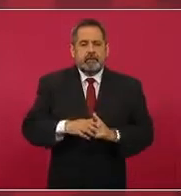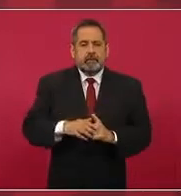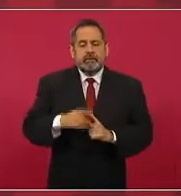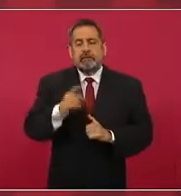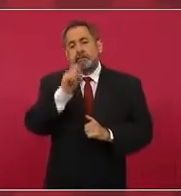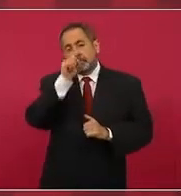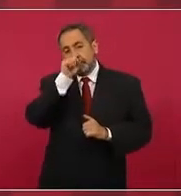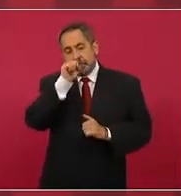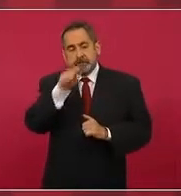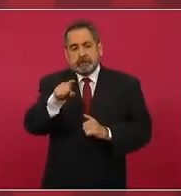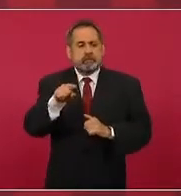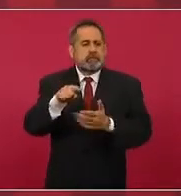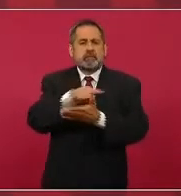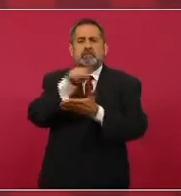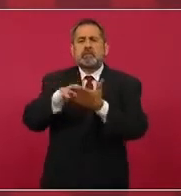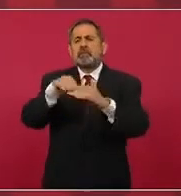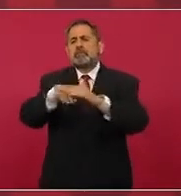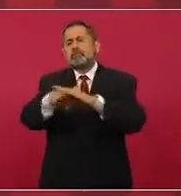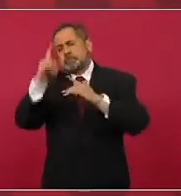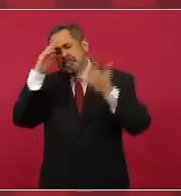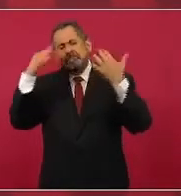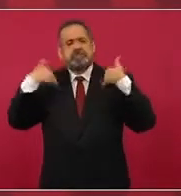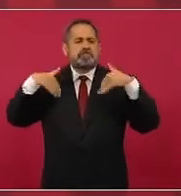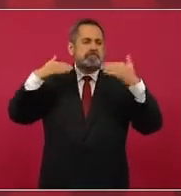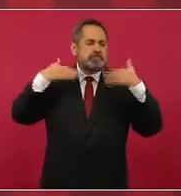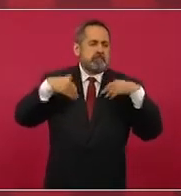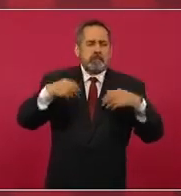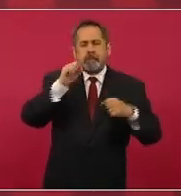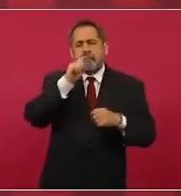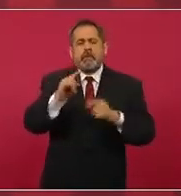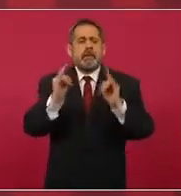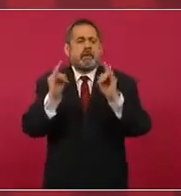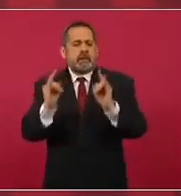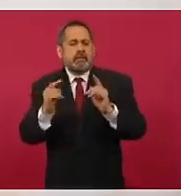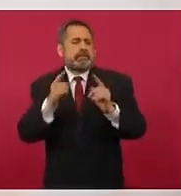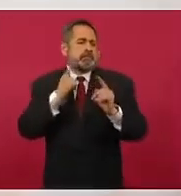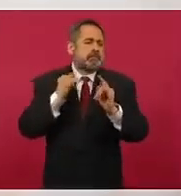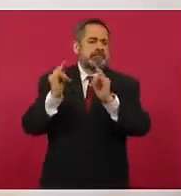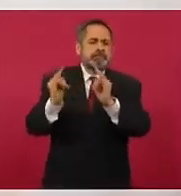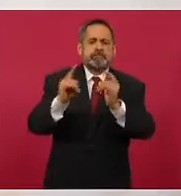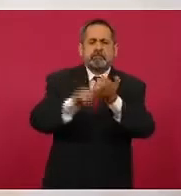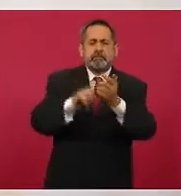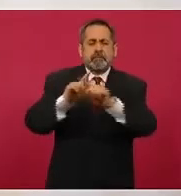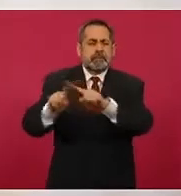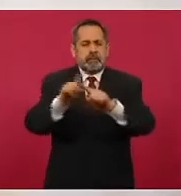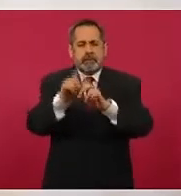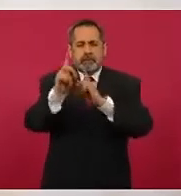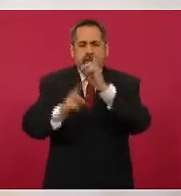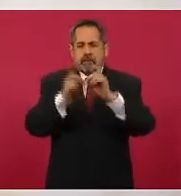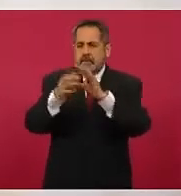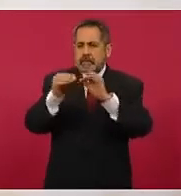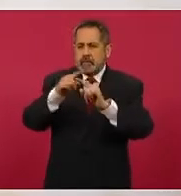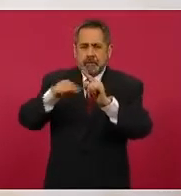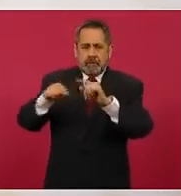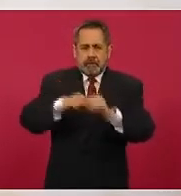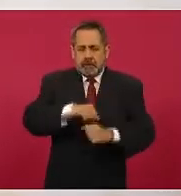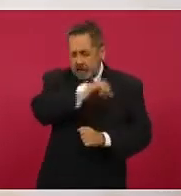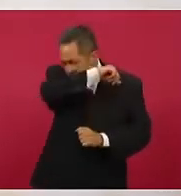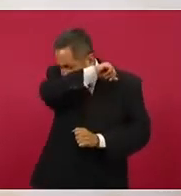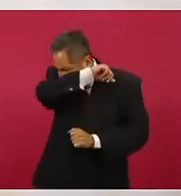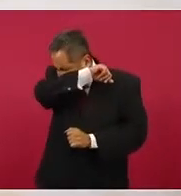recreativo, muchas canchas para todos los deportes,